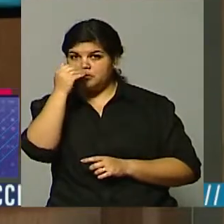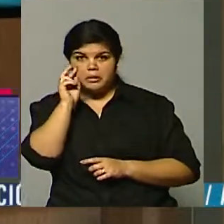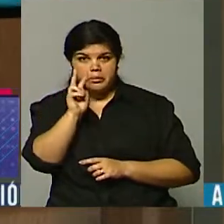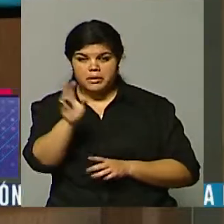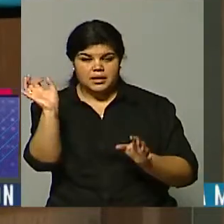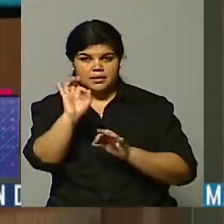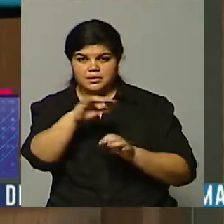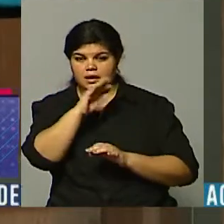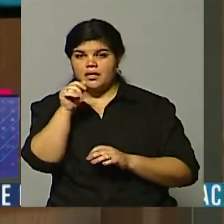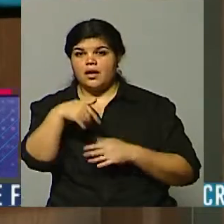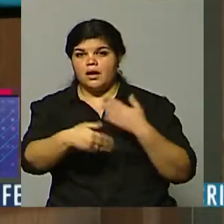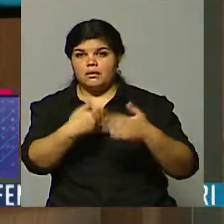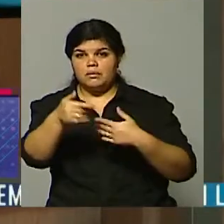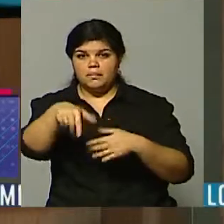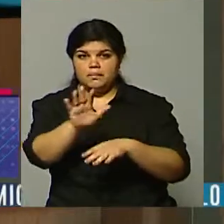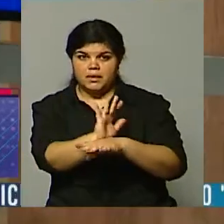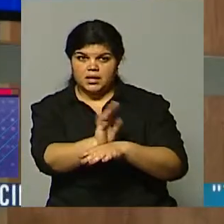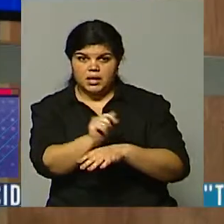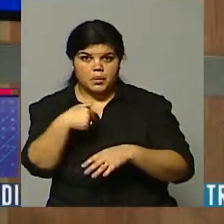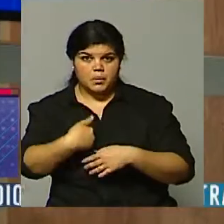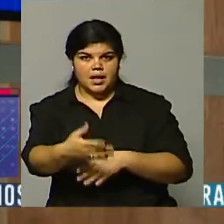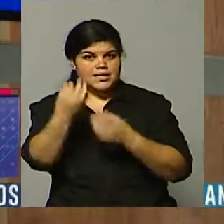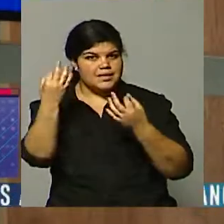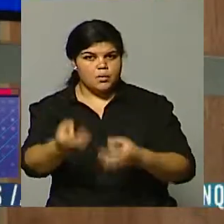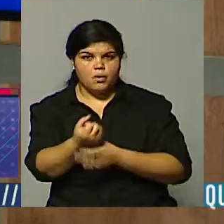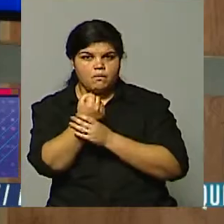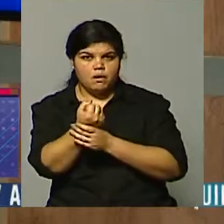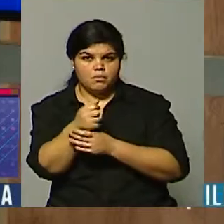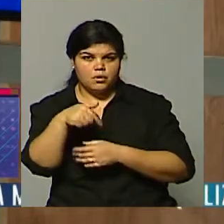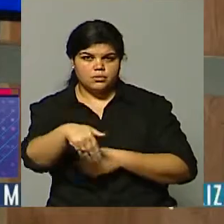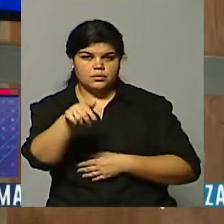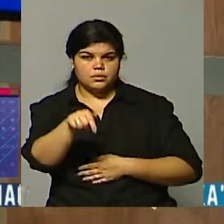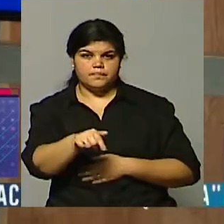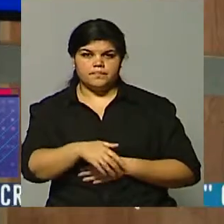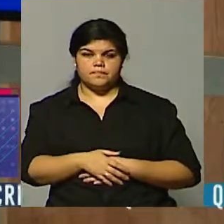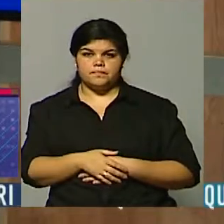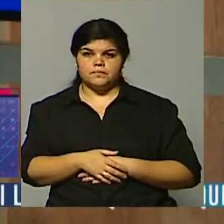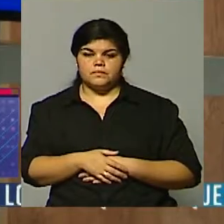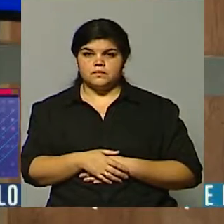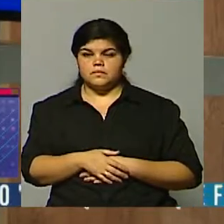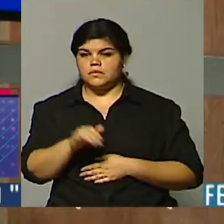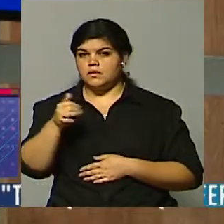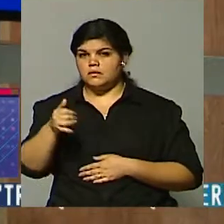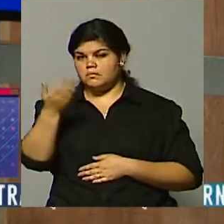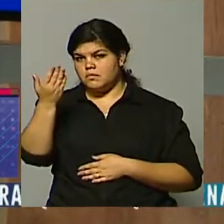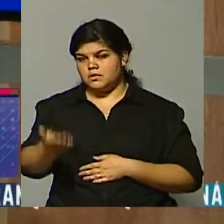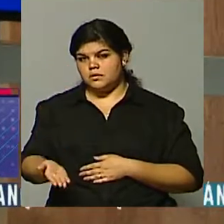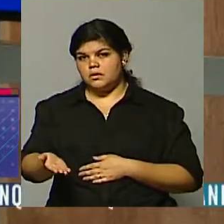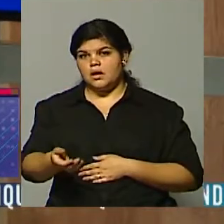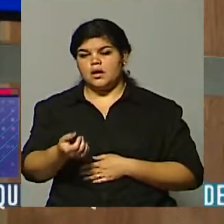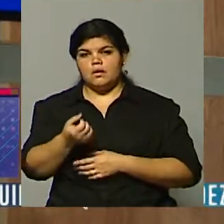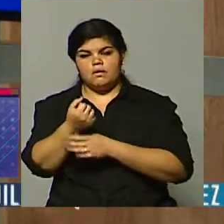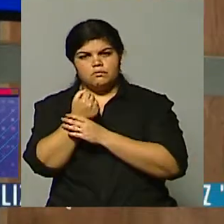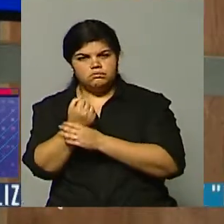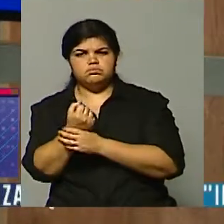con el papel en esta película, sin duda. Sin duda, porque es un personaje muy complejo, muy completo, del que hay mucho